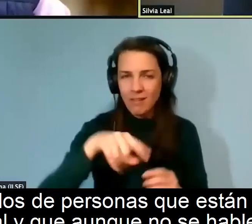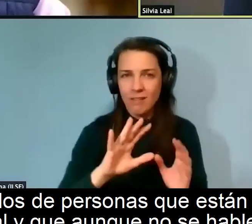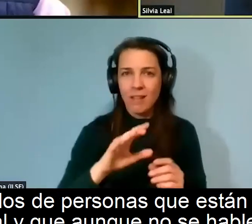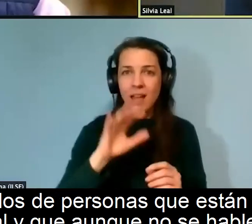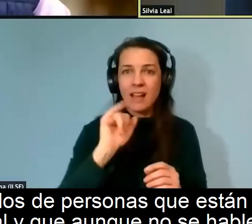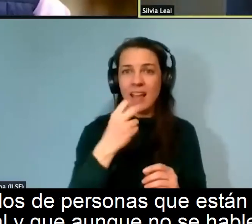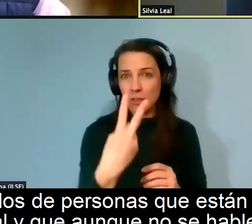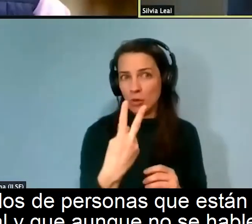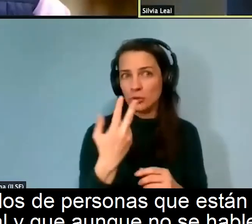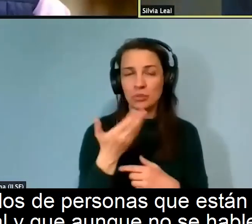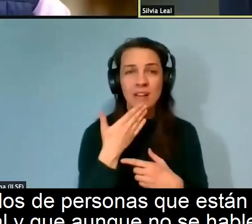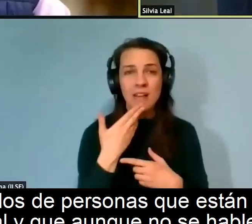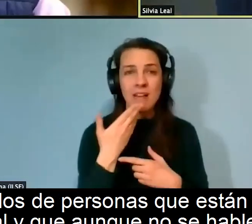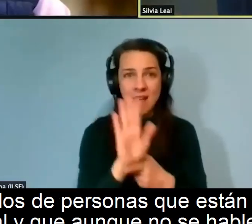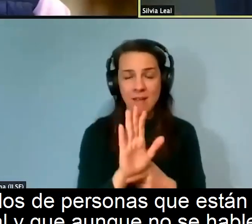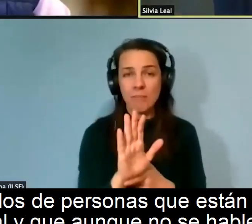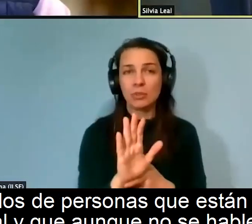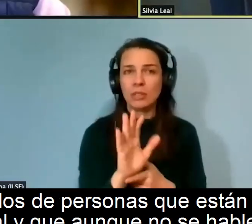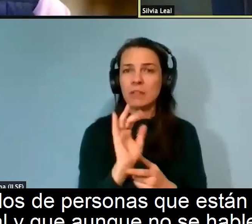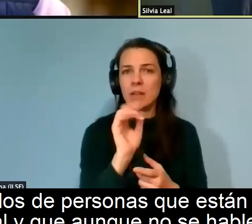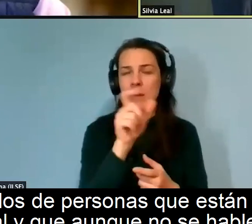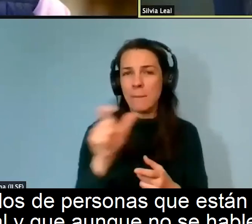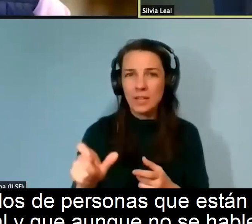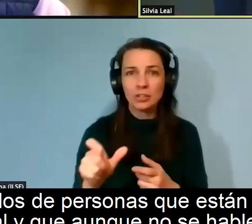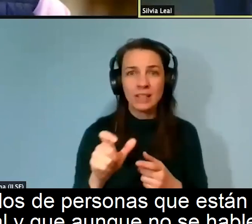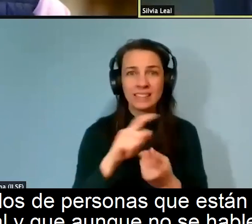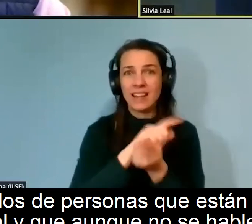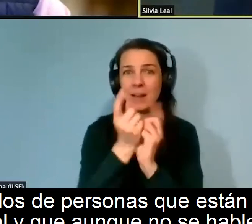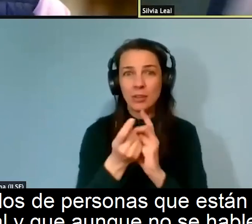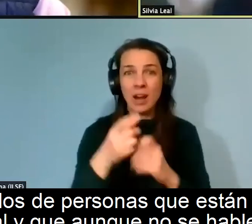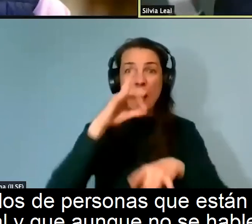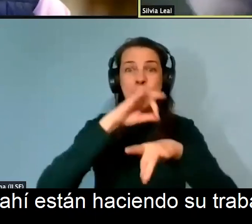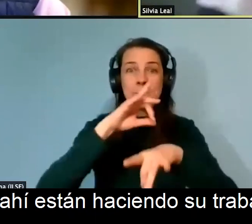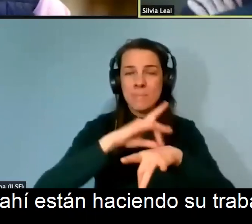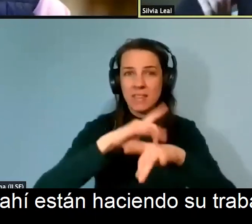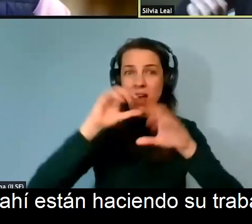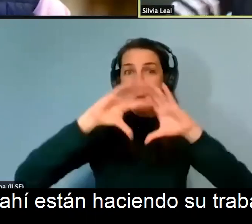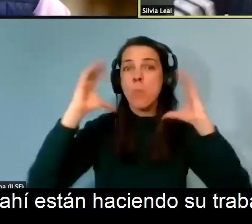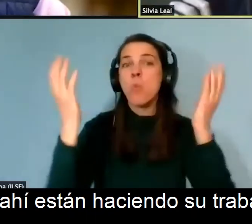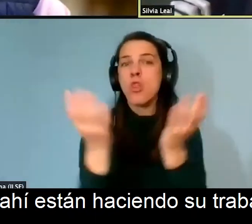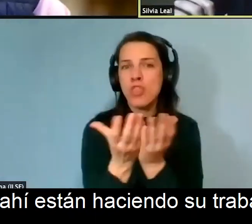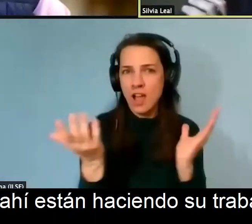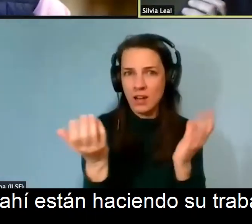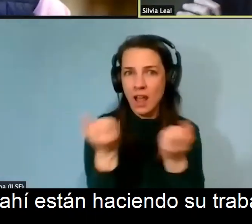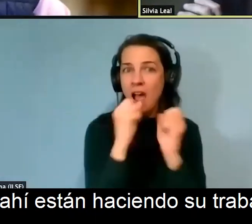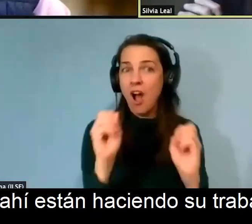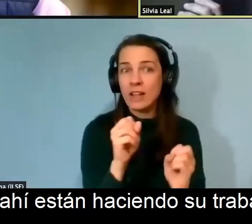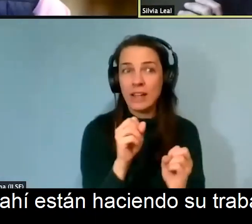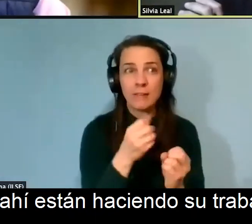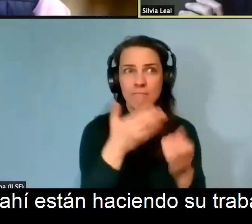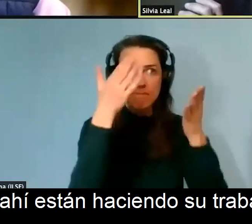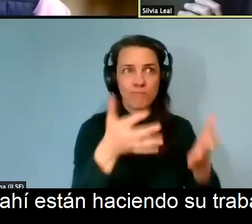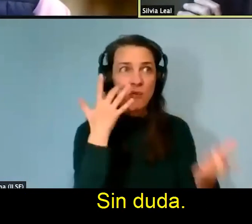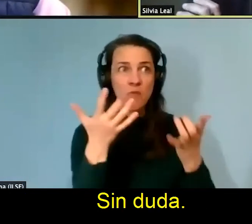dos ejemplos de personas que están cambiando la medicina mundial y que aunque no se hable de ellos, bueno, pues ahí están, ¿no? Haciendo